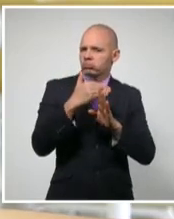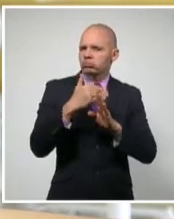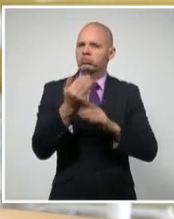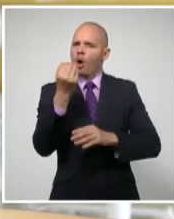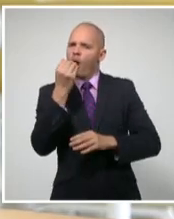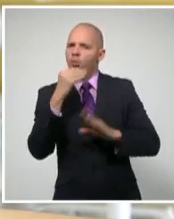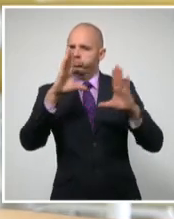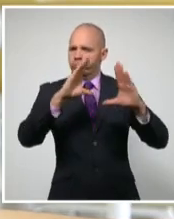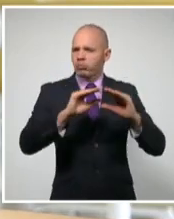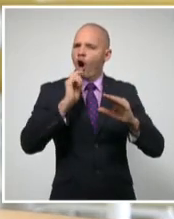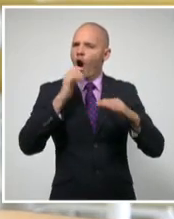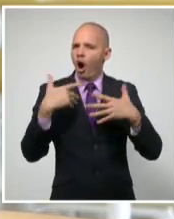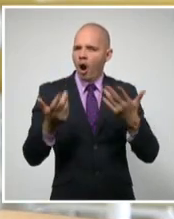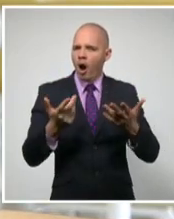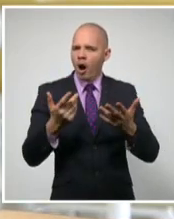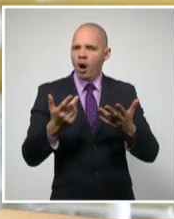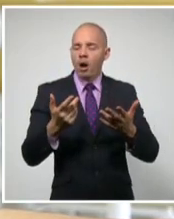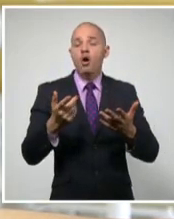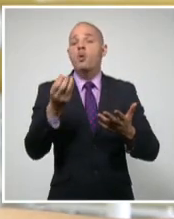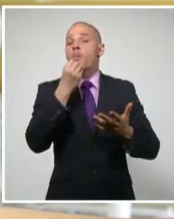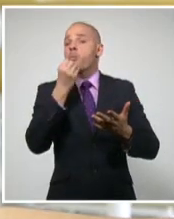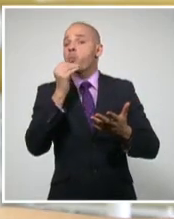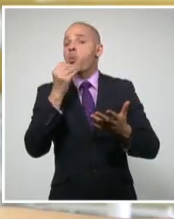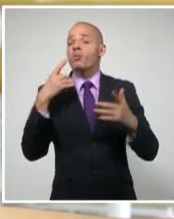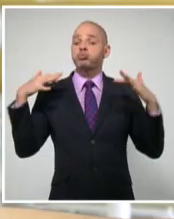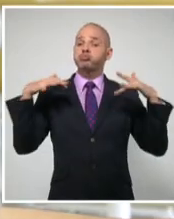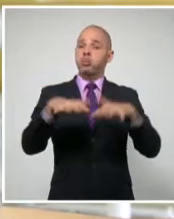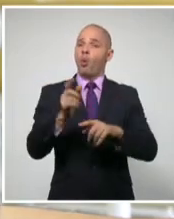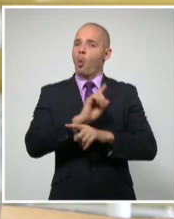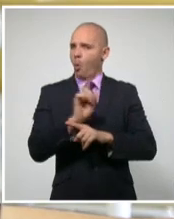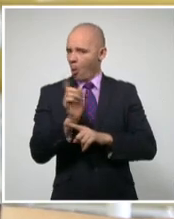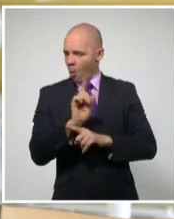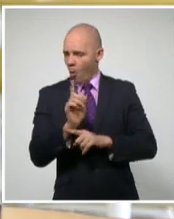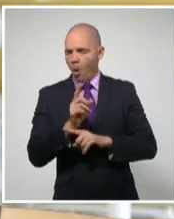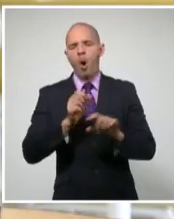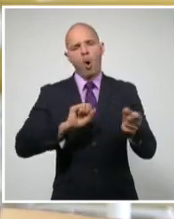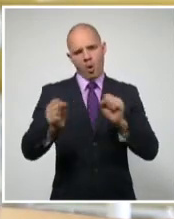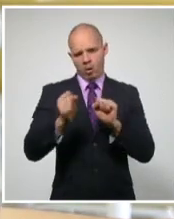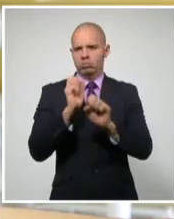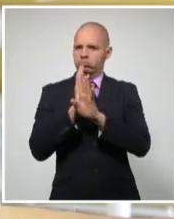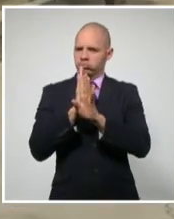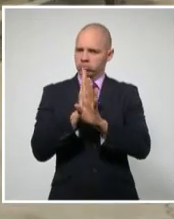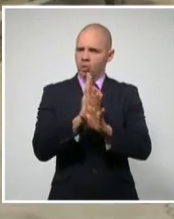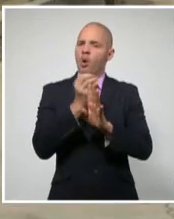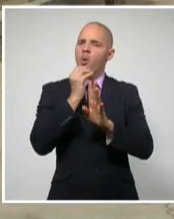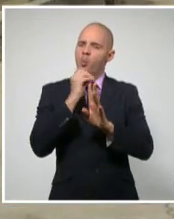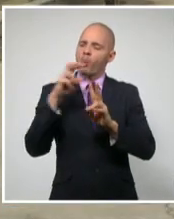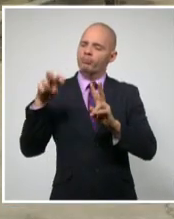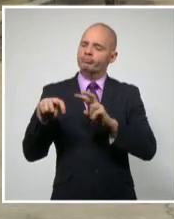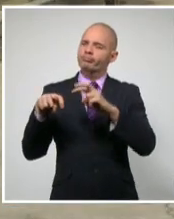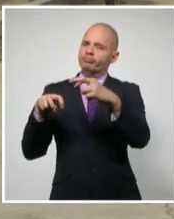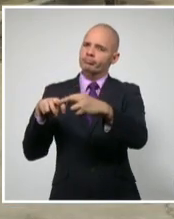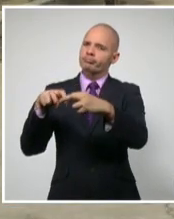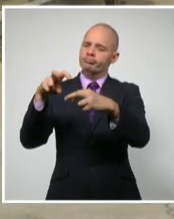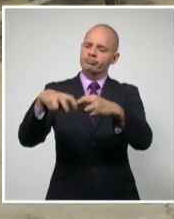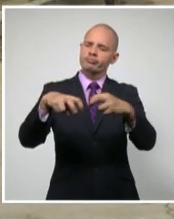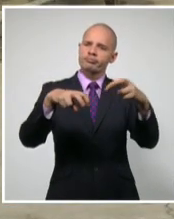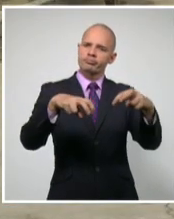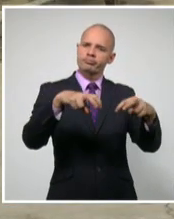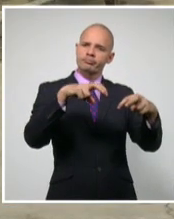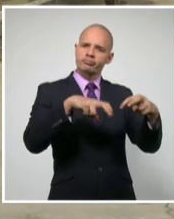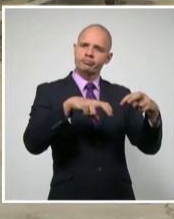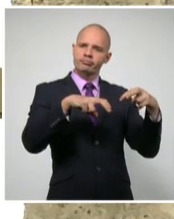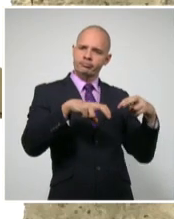para evitar la aglomeración y el hacinamiento tanto a la entrada del comedor como dentro del comedor. La Organización Superior de